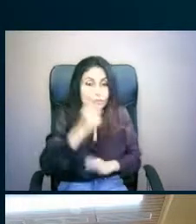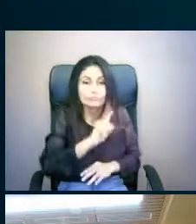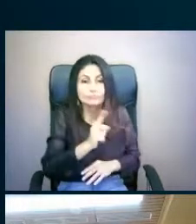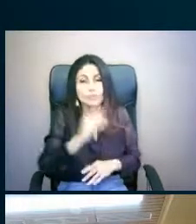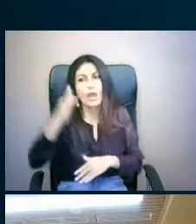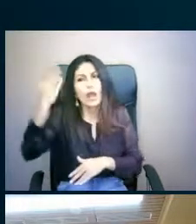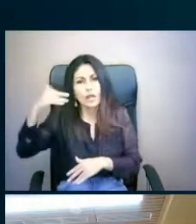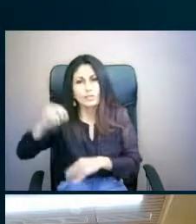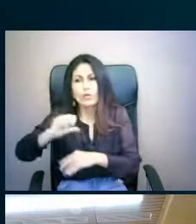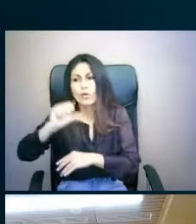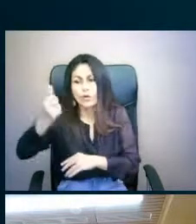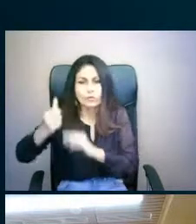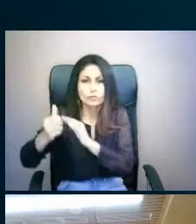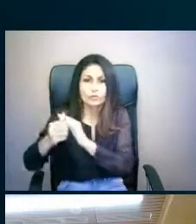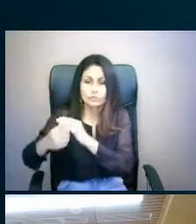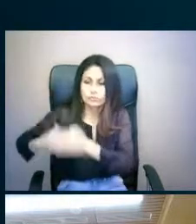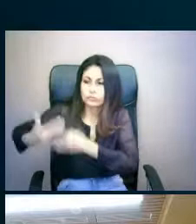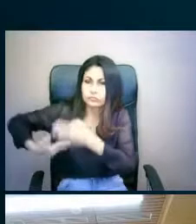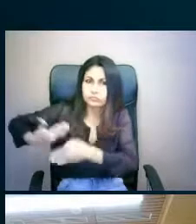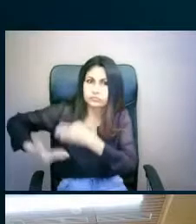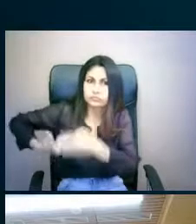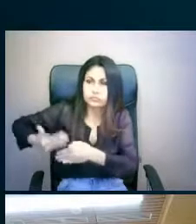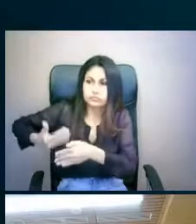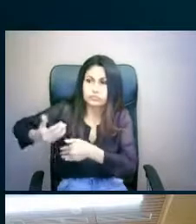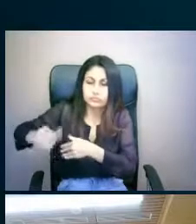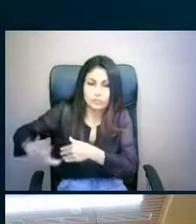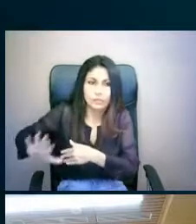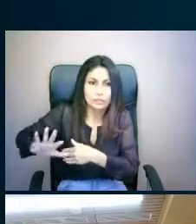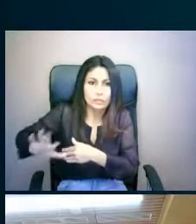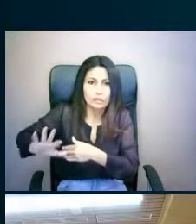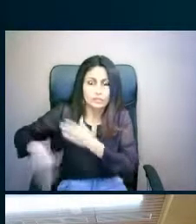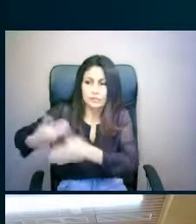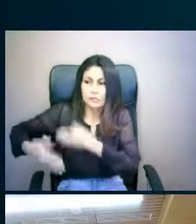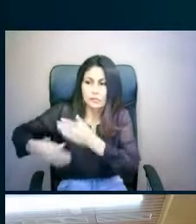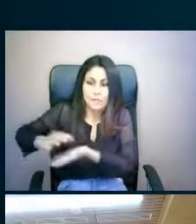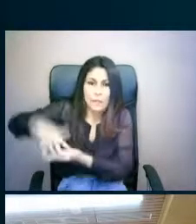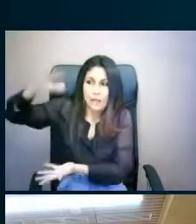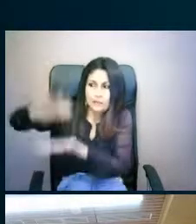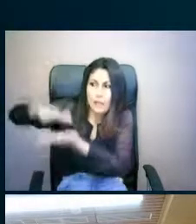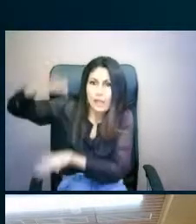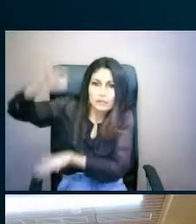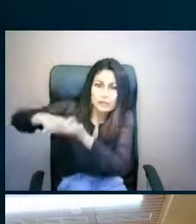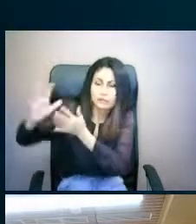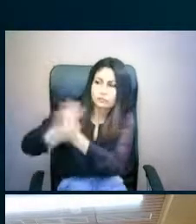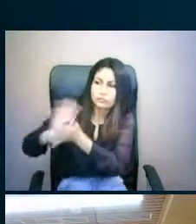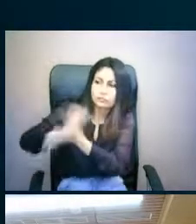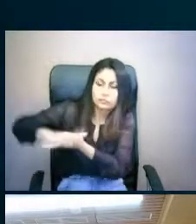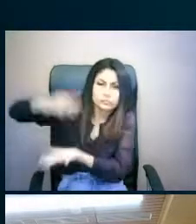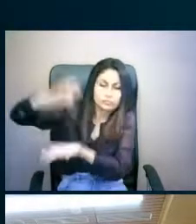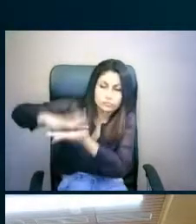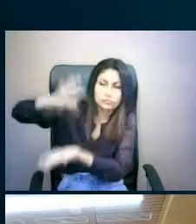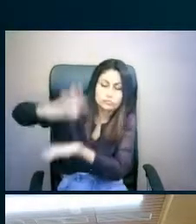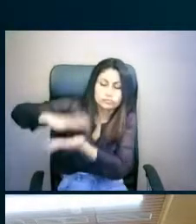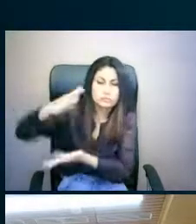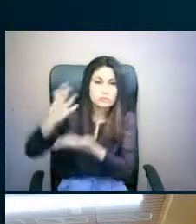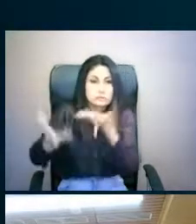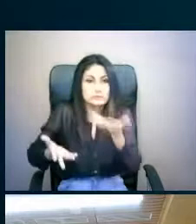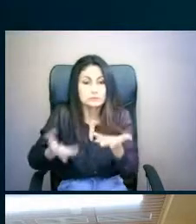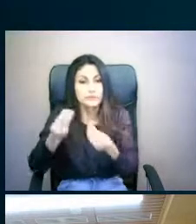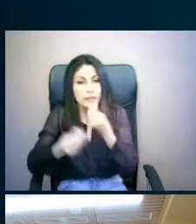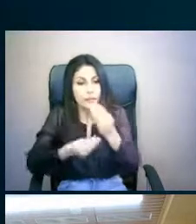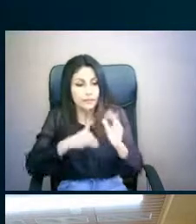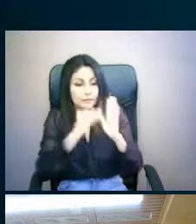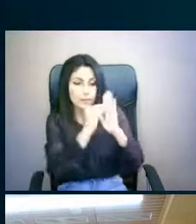un tiempo de procesamiento elevado debido a los grandes volúmenes de datos que se tienen. Estos requerimientos se